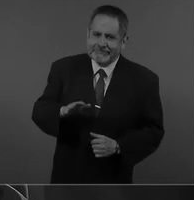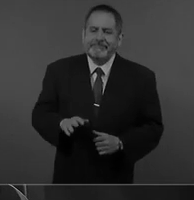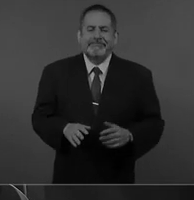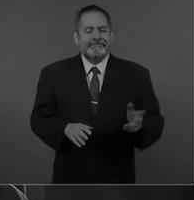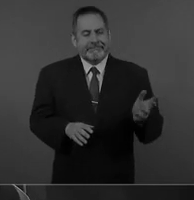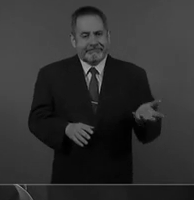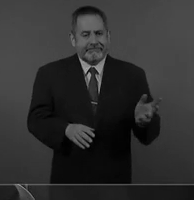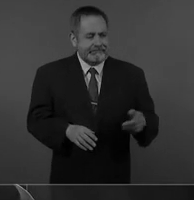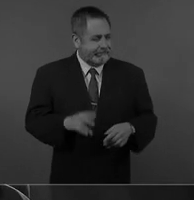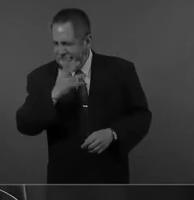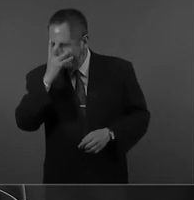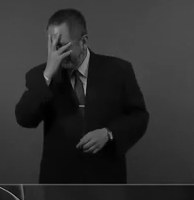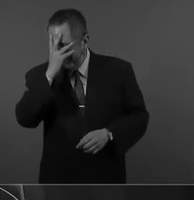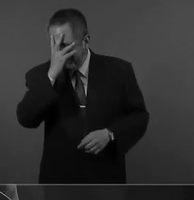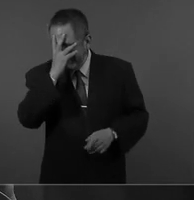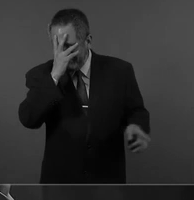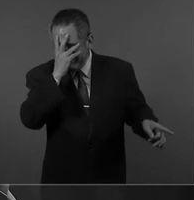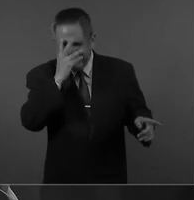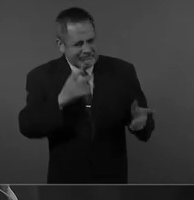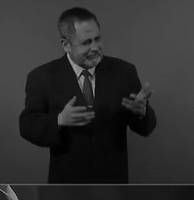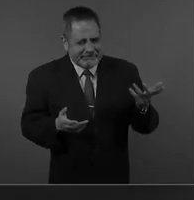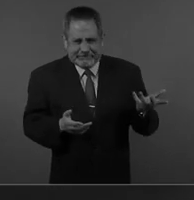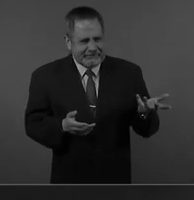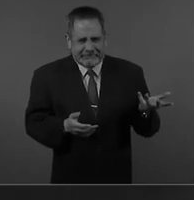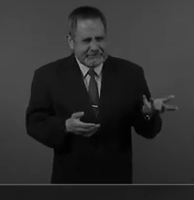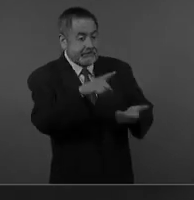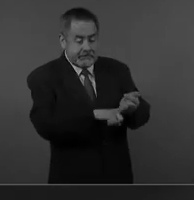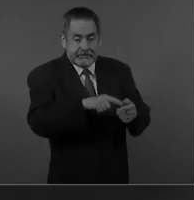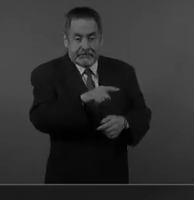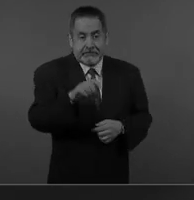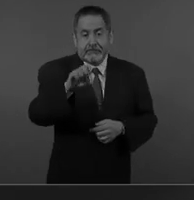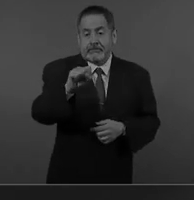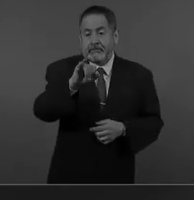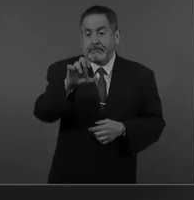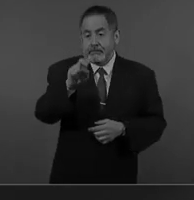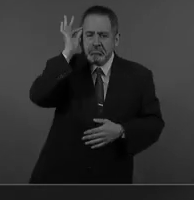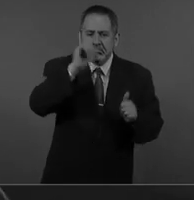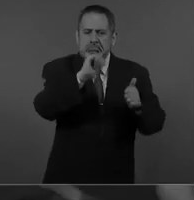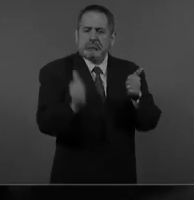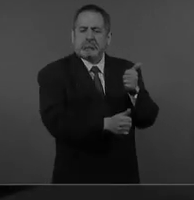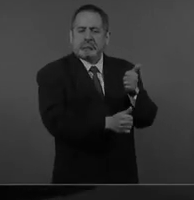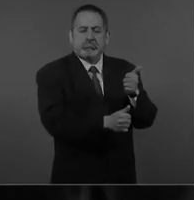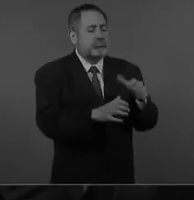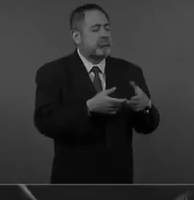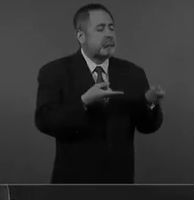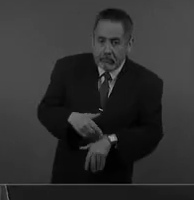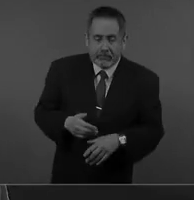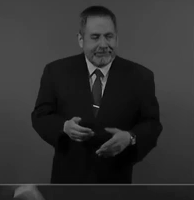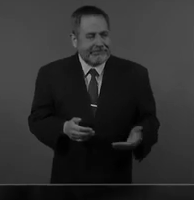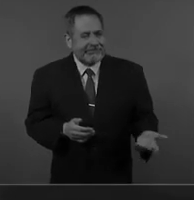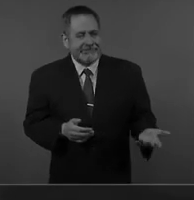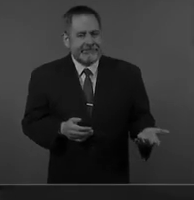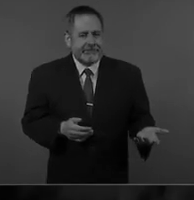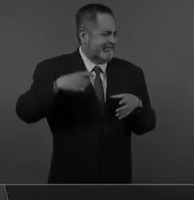bien, es hasta vergonzoso, pero hay ministros que son como empleados de las grandes corporaciones